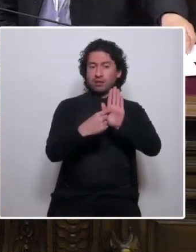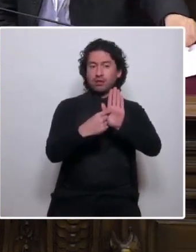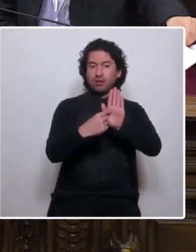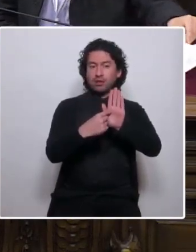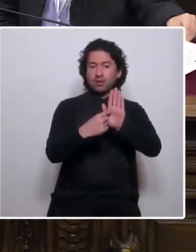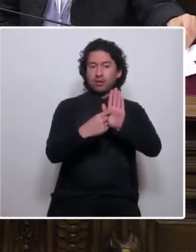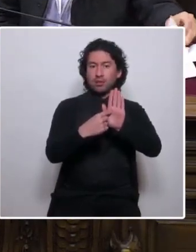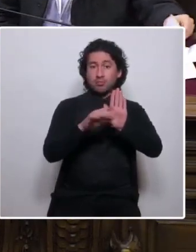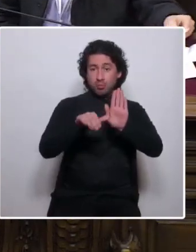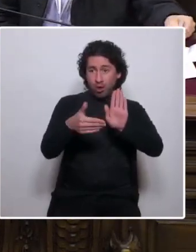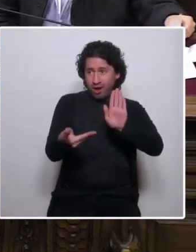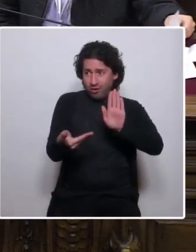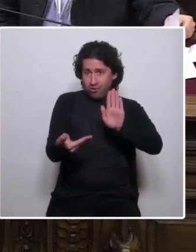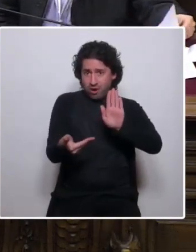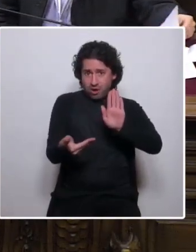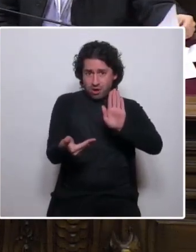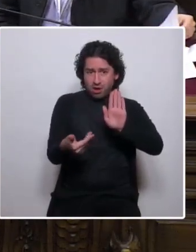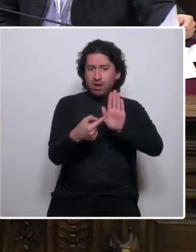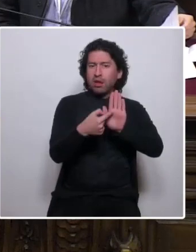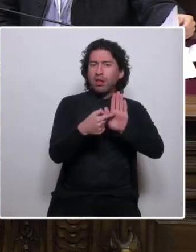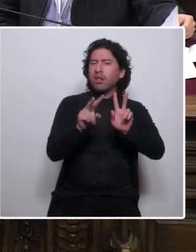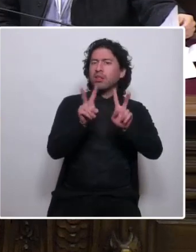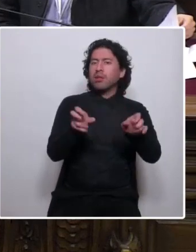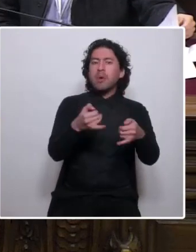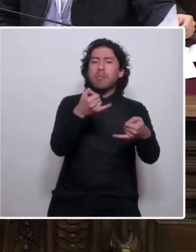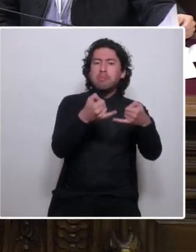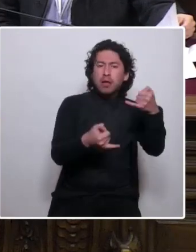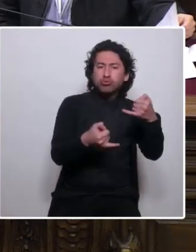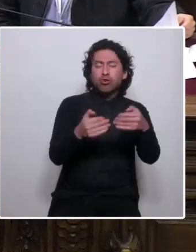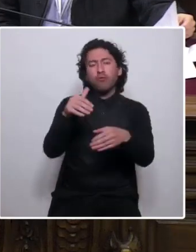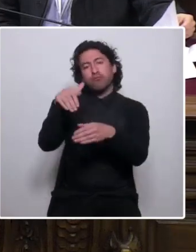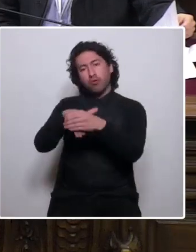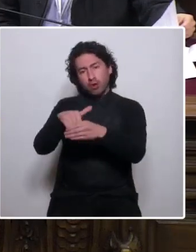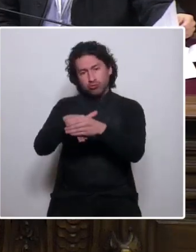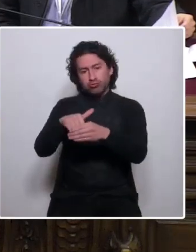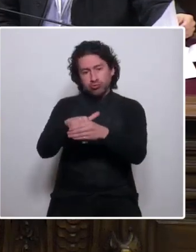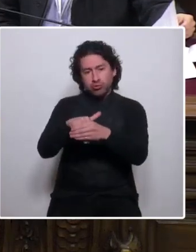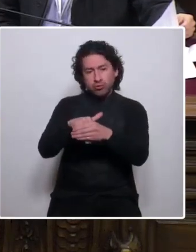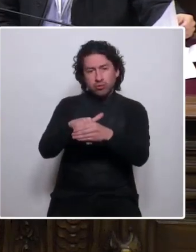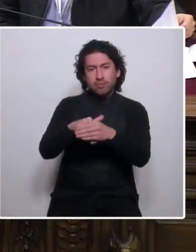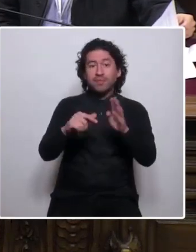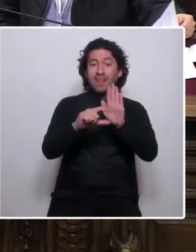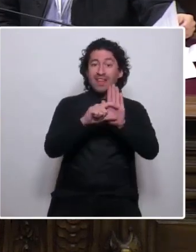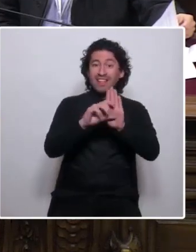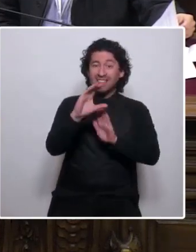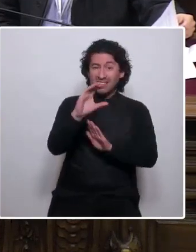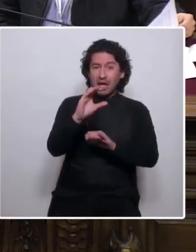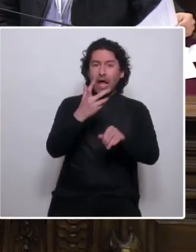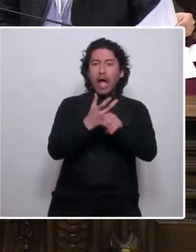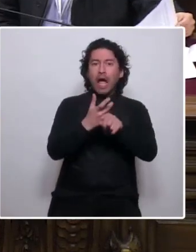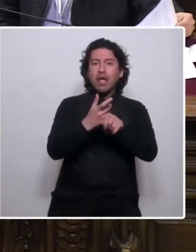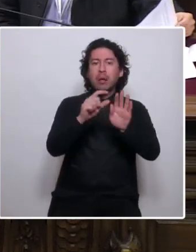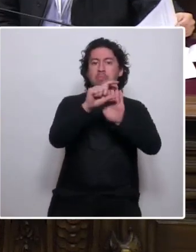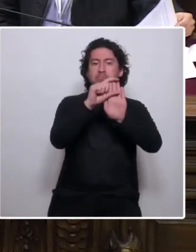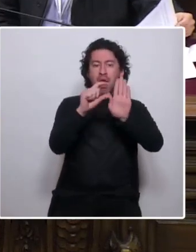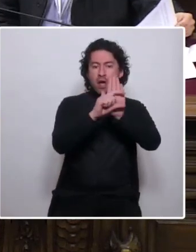en la que estamos ahora, que habla de plazos y votación, la letra C tiene tres párrafos. Estamos en el párrafo